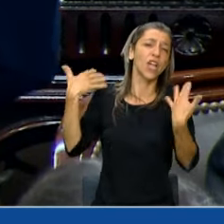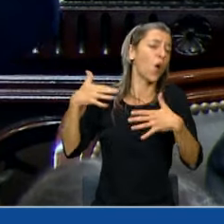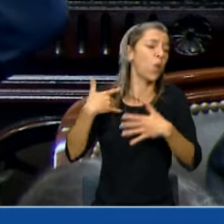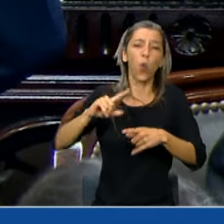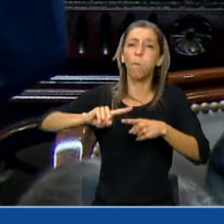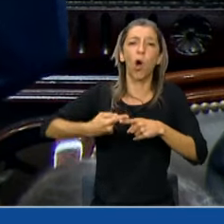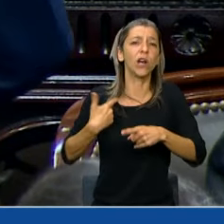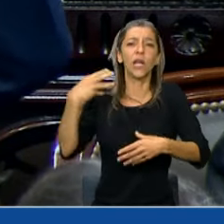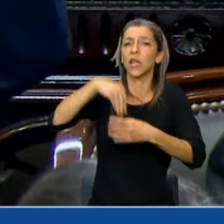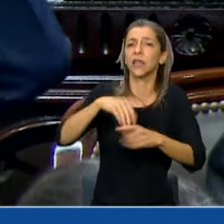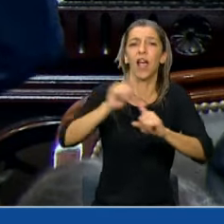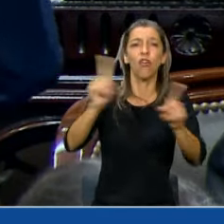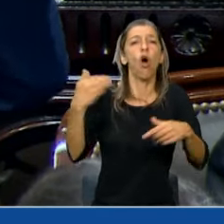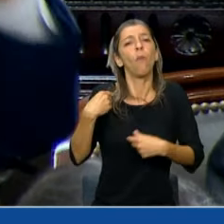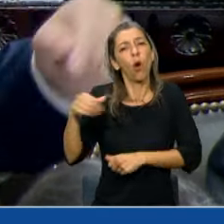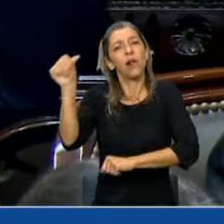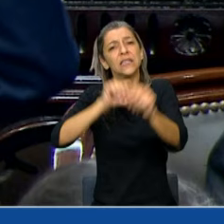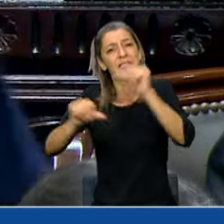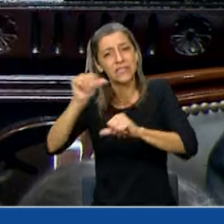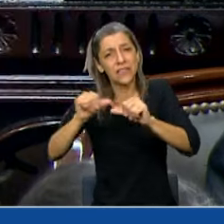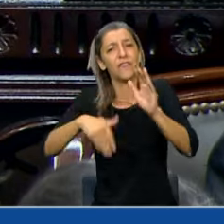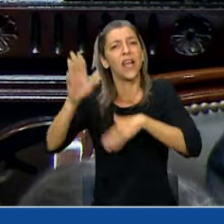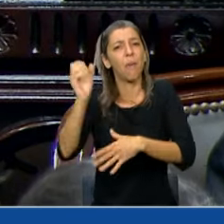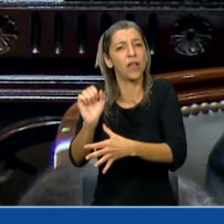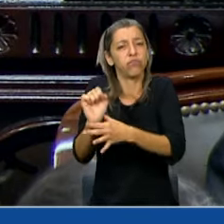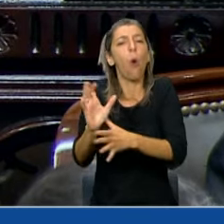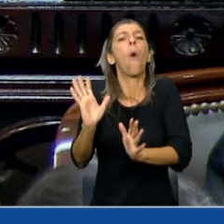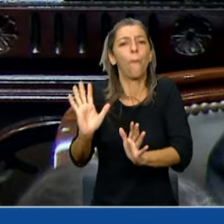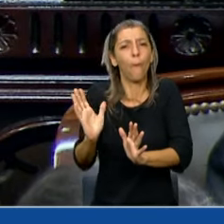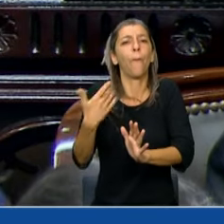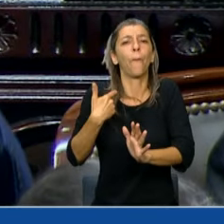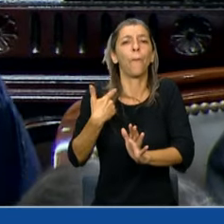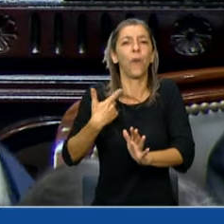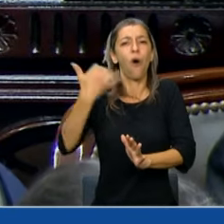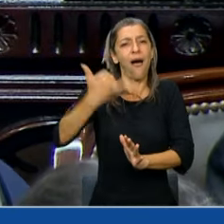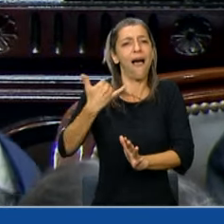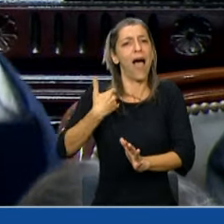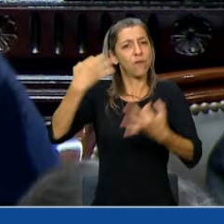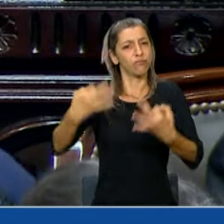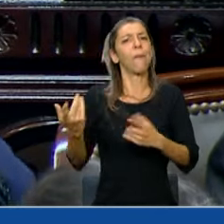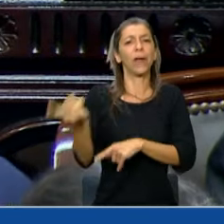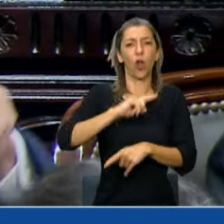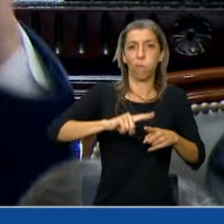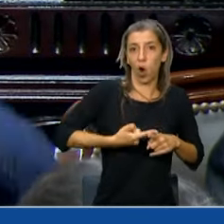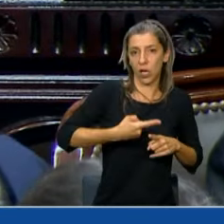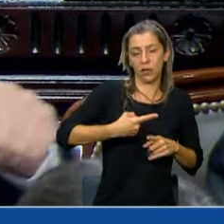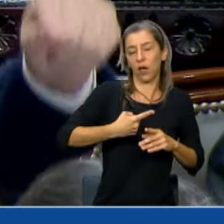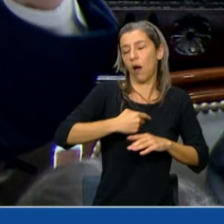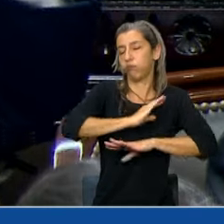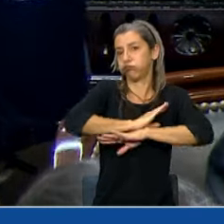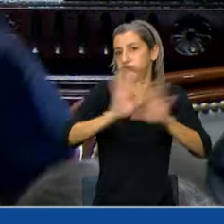prestigiosas y son médicos y científicas las más prestigiosas y la última es la política y mi hijo ahora piensa que su